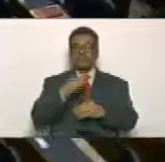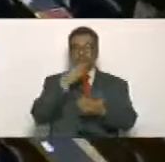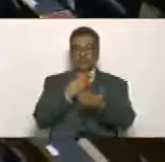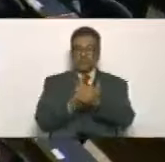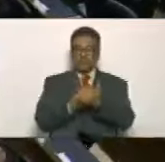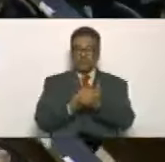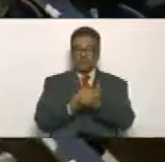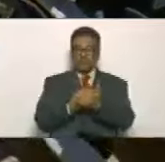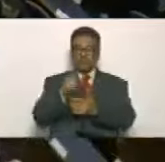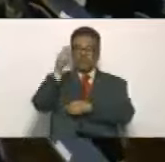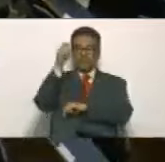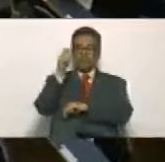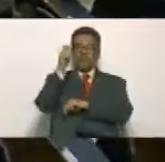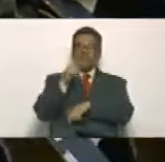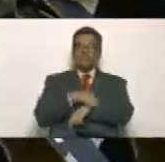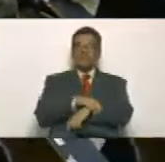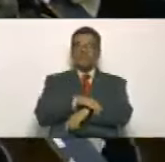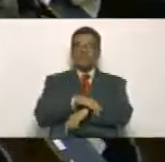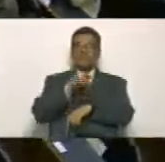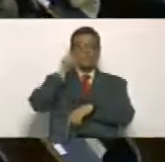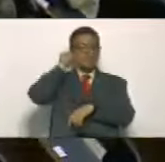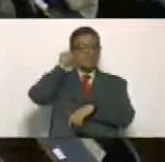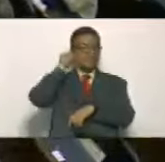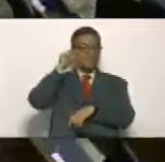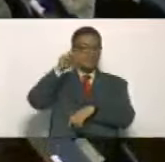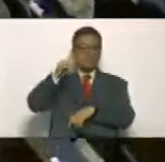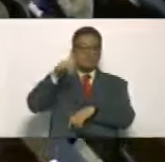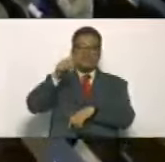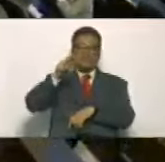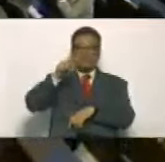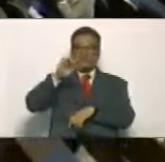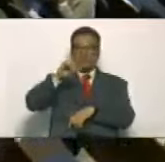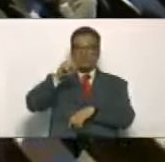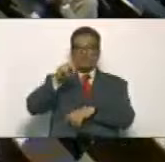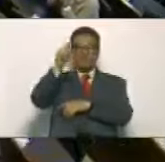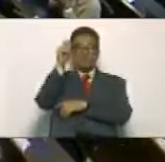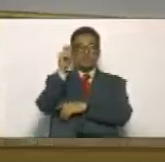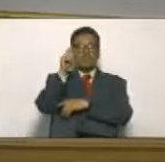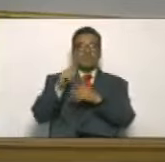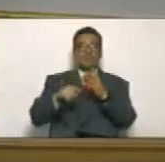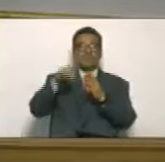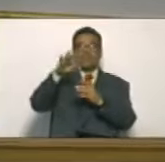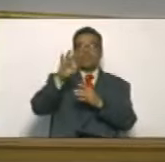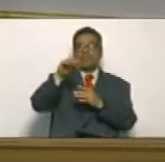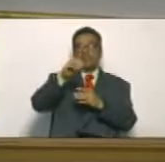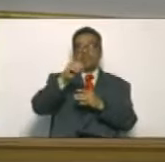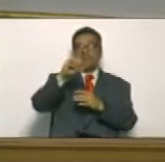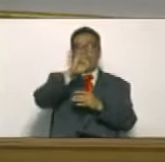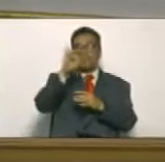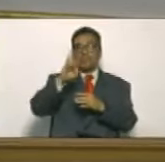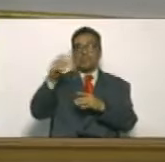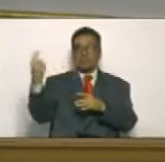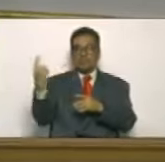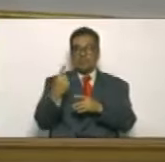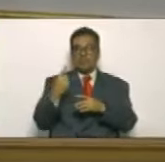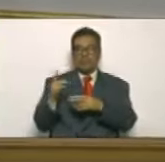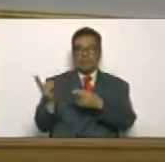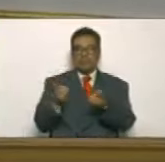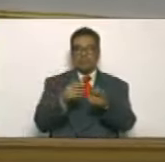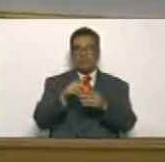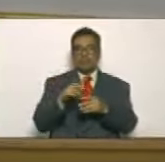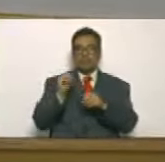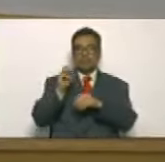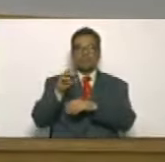Gracias, diputada Francilio Martínez. Voy a dejar en el derecho de palabra al diputado Alfonso Campos. Pide la tribuna de oradores, se le concede.